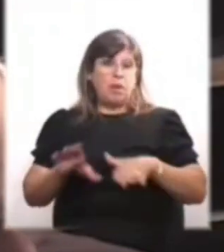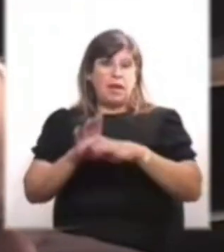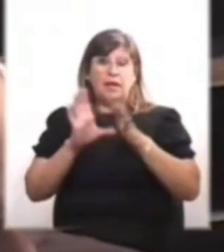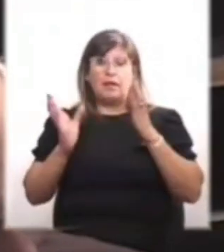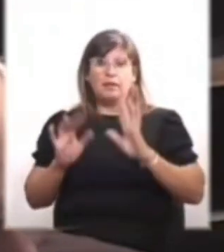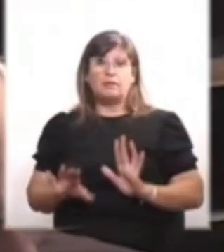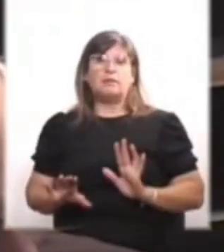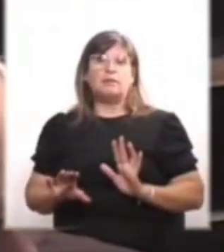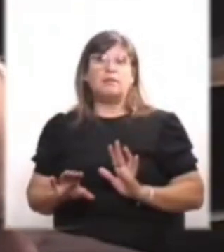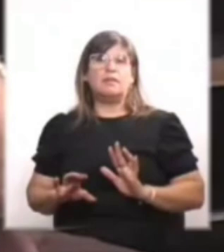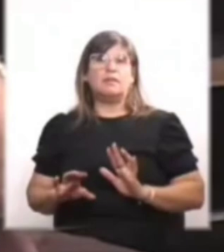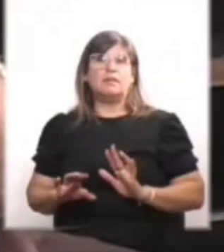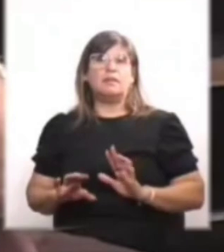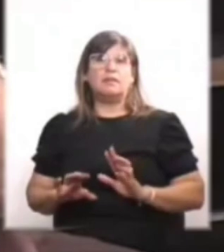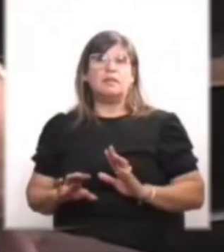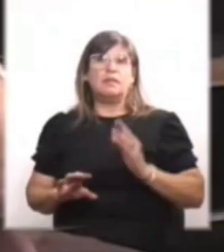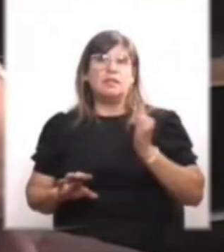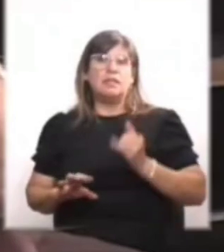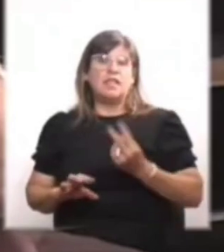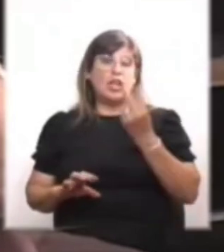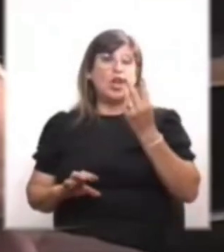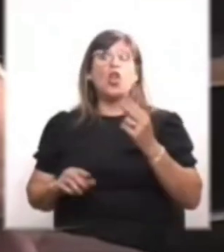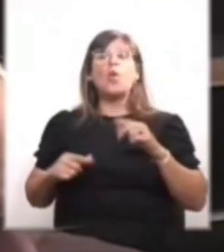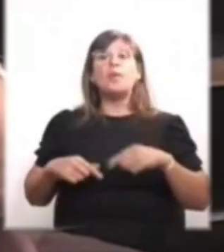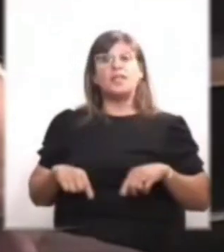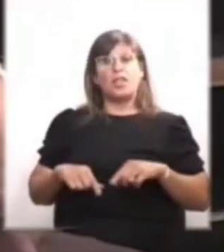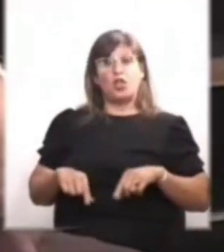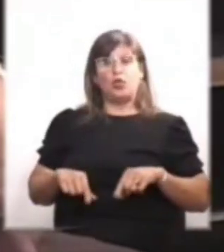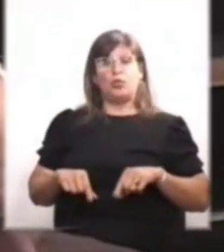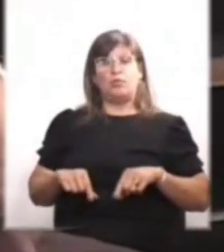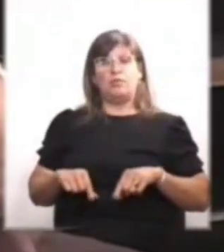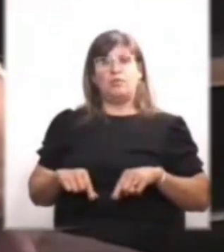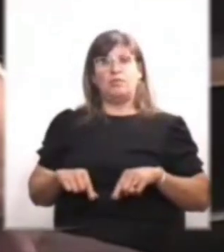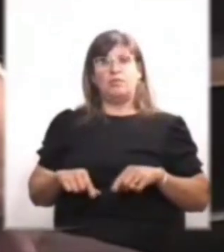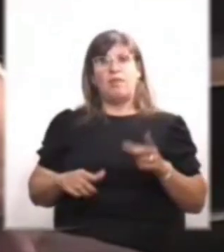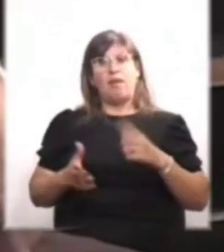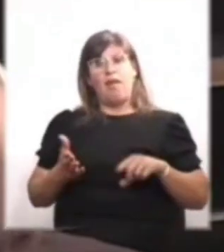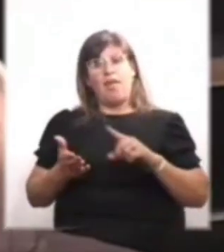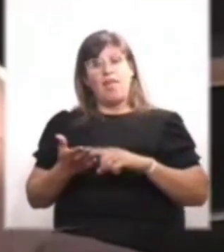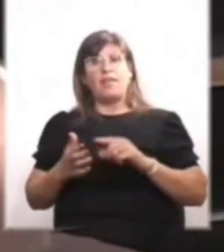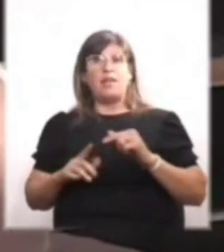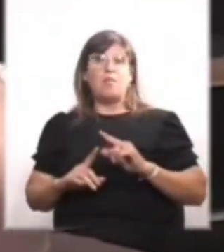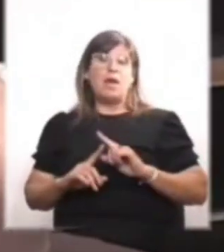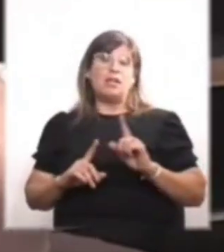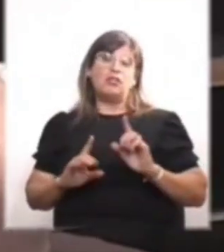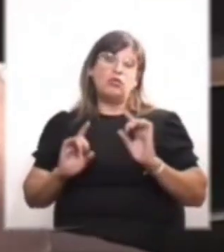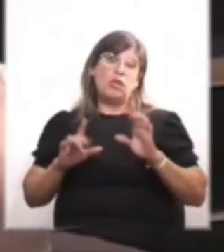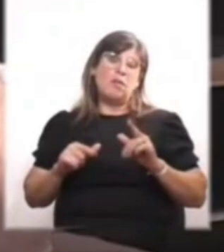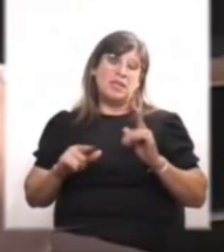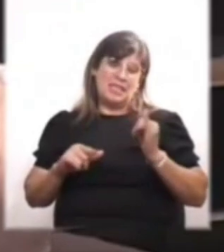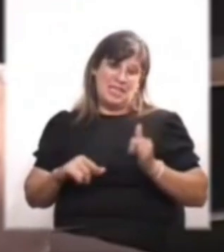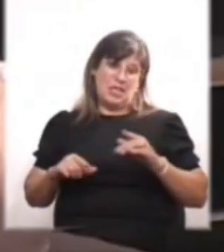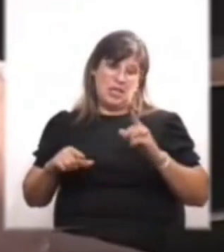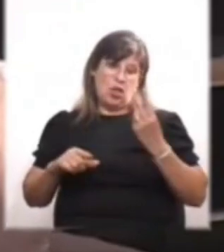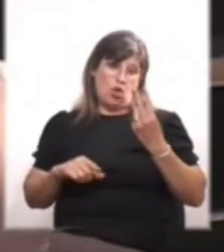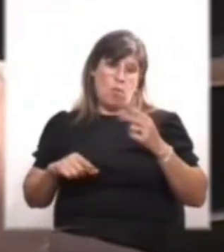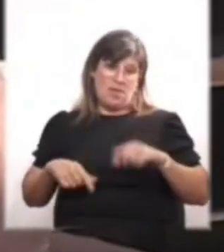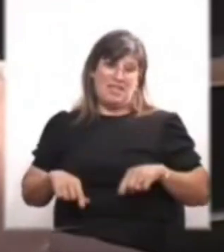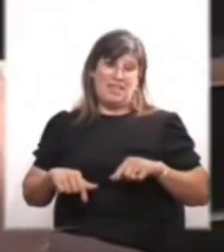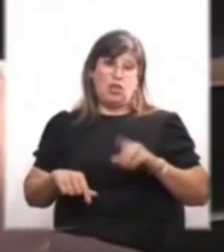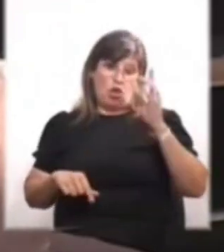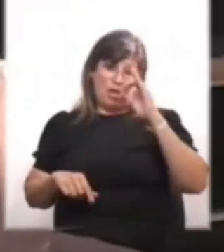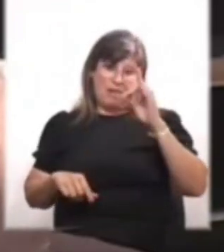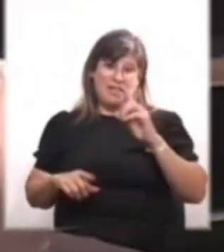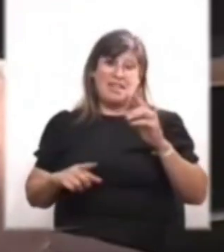historia tiene los 2 ministerios. Y además no solamente tiene los 2 ministerios, sino